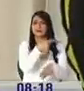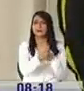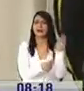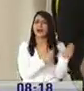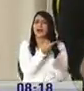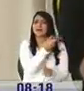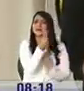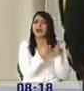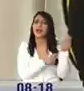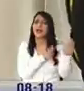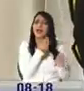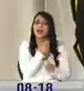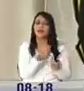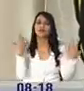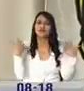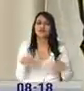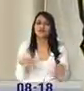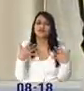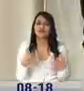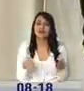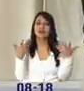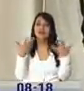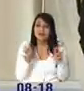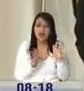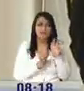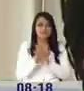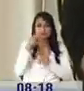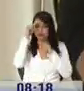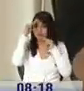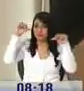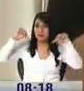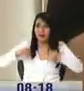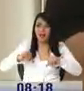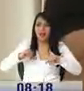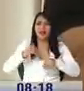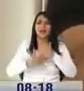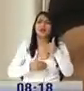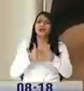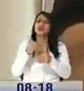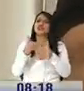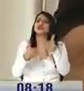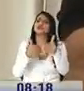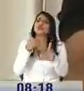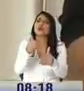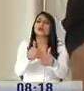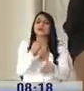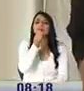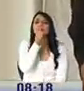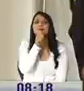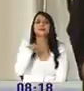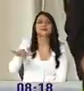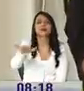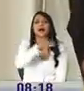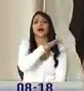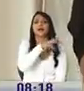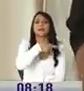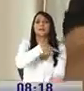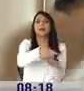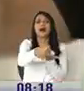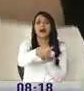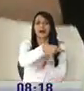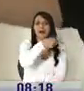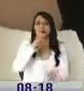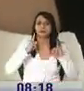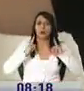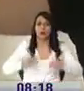es allanar el camino con mal noticias para después venir a una privatización es decir que